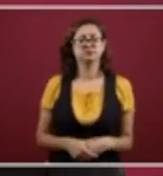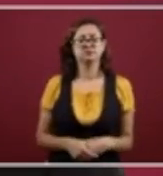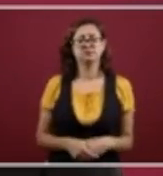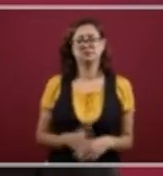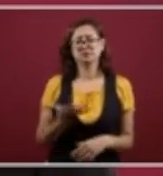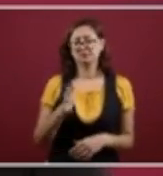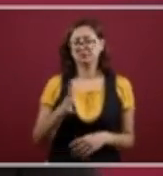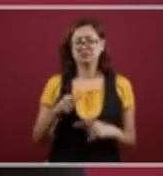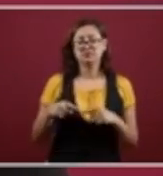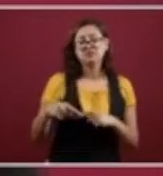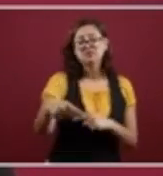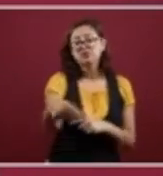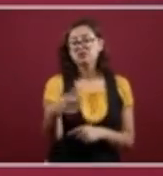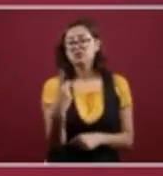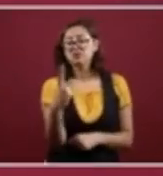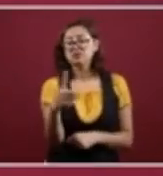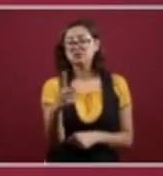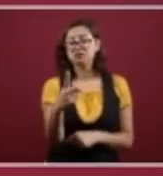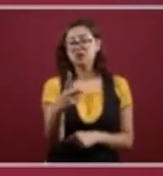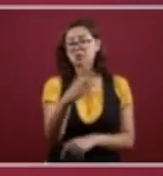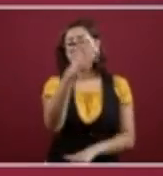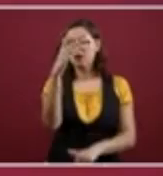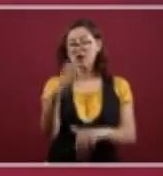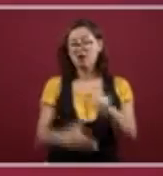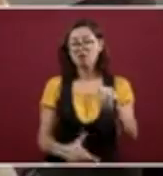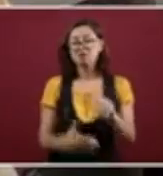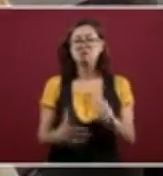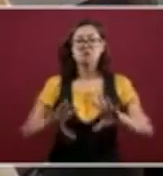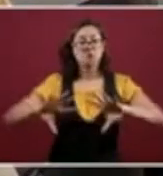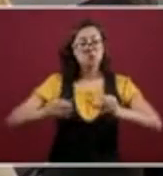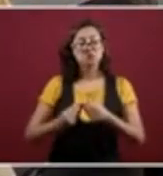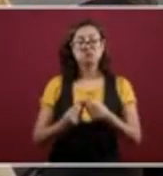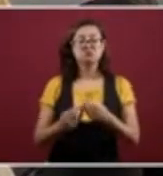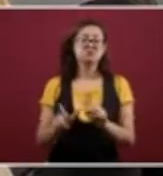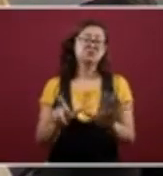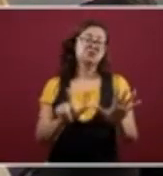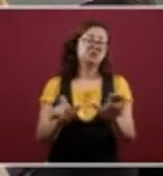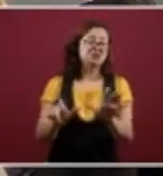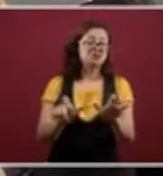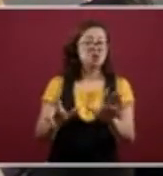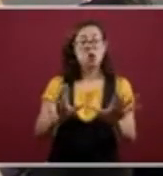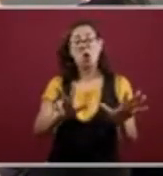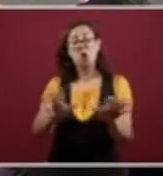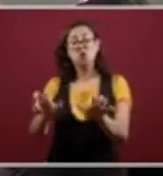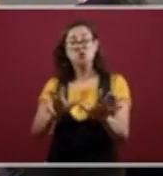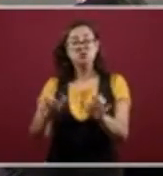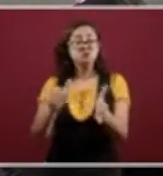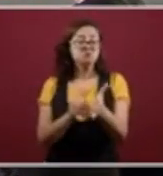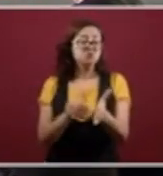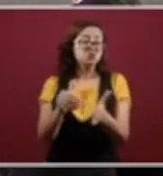Calculamos que vamos a terminar en 700, 800 millones el año.